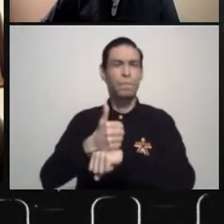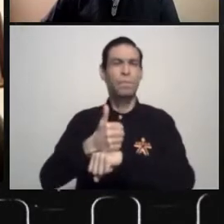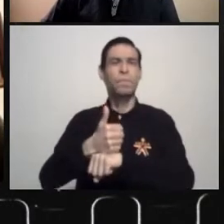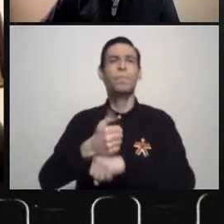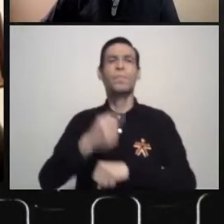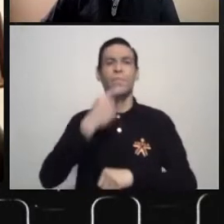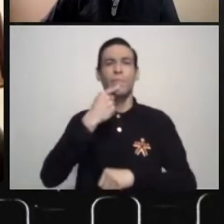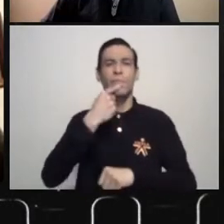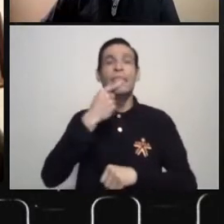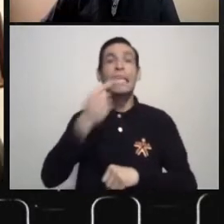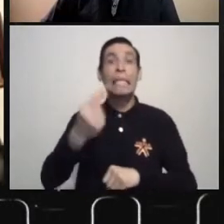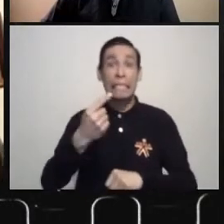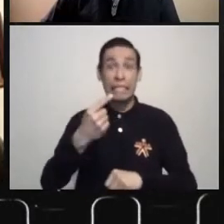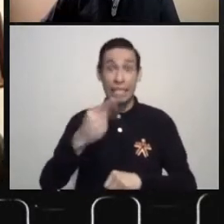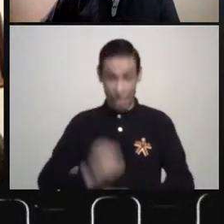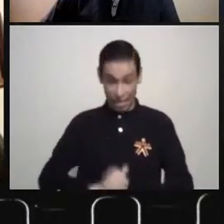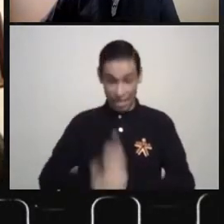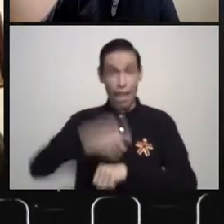árboles. Bien.